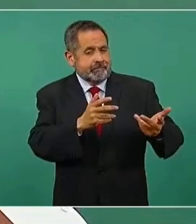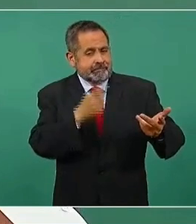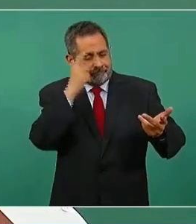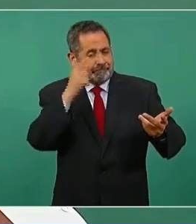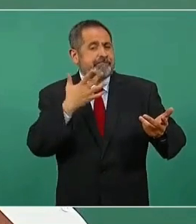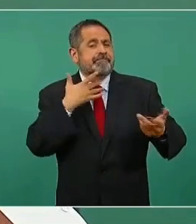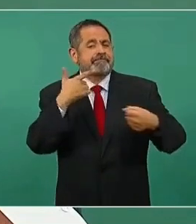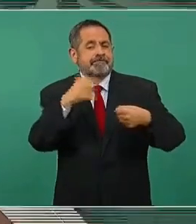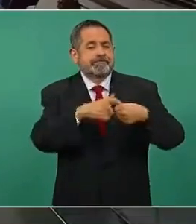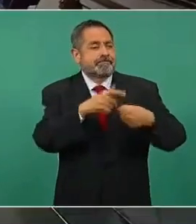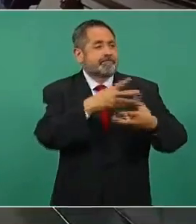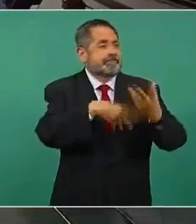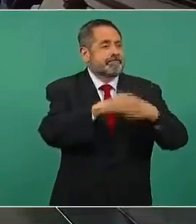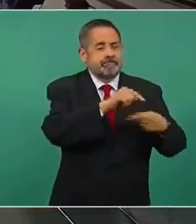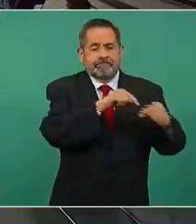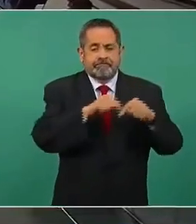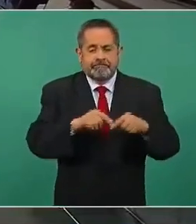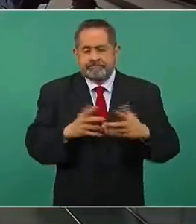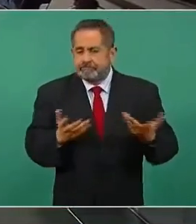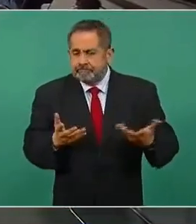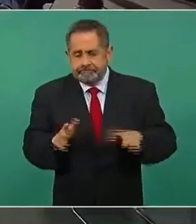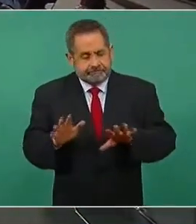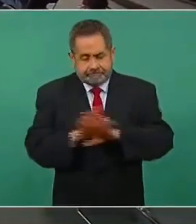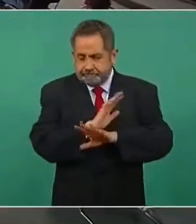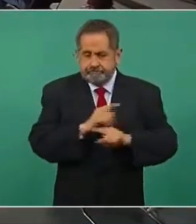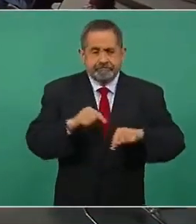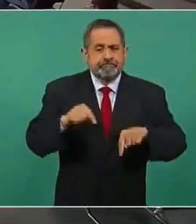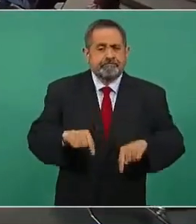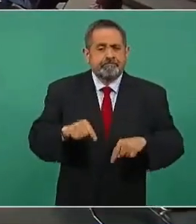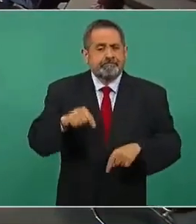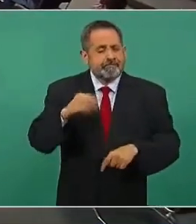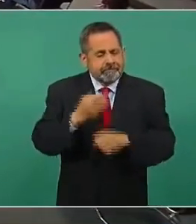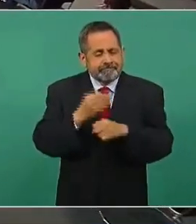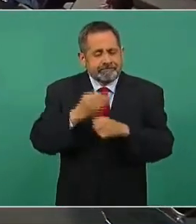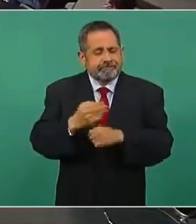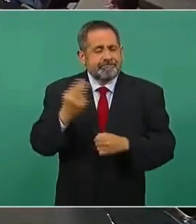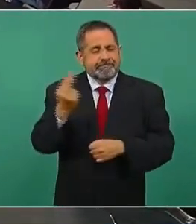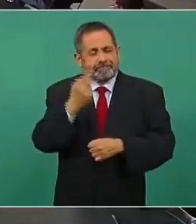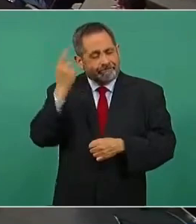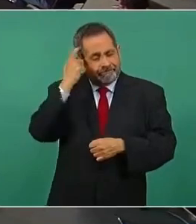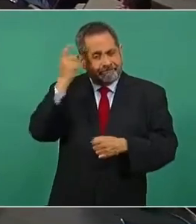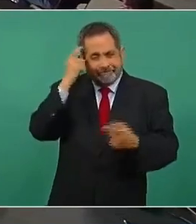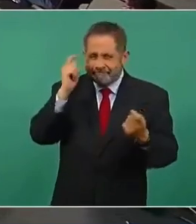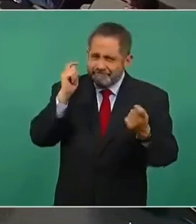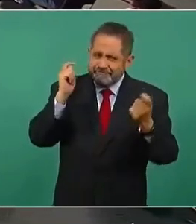gasolinas, el cambio, pero incluso el cambio de mentalidad,